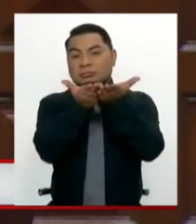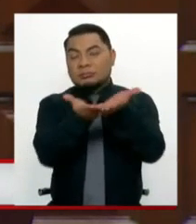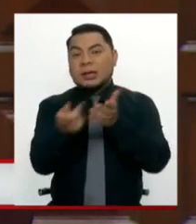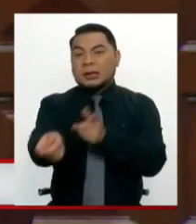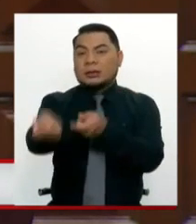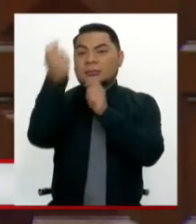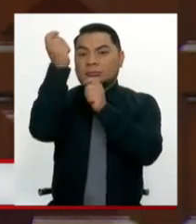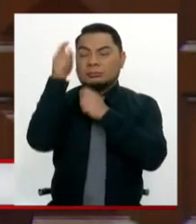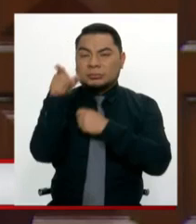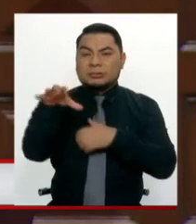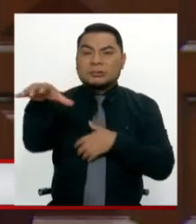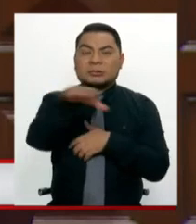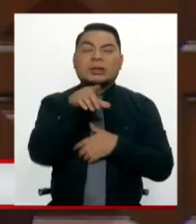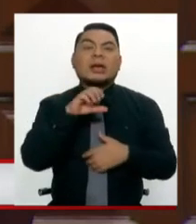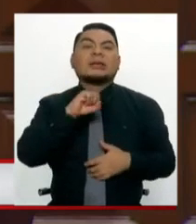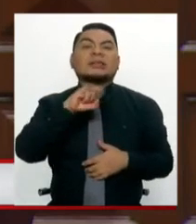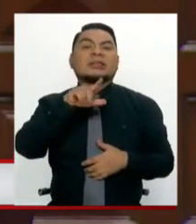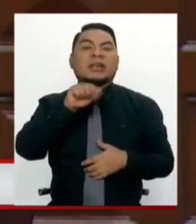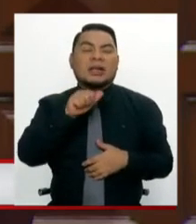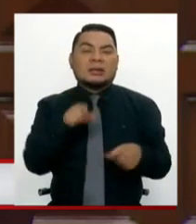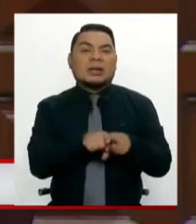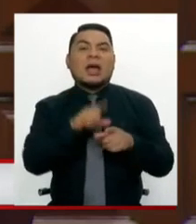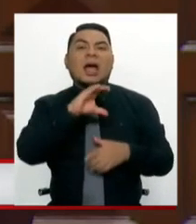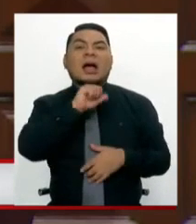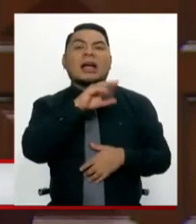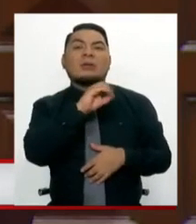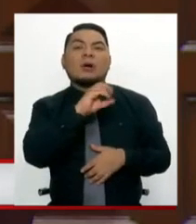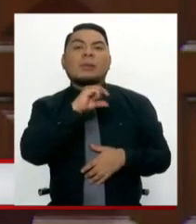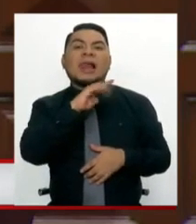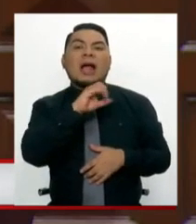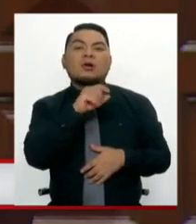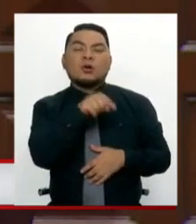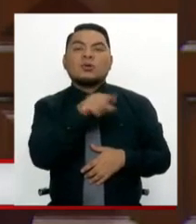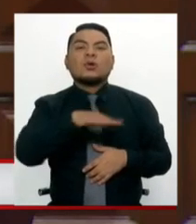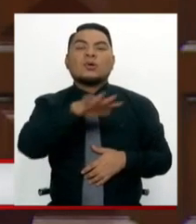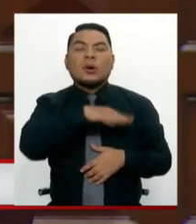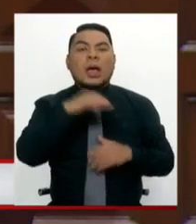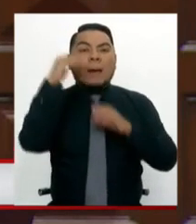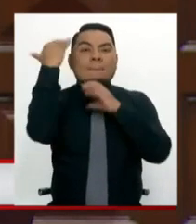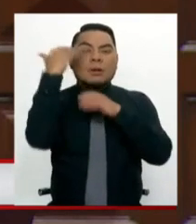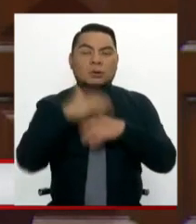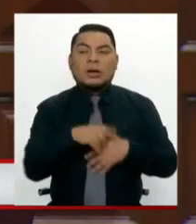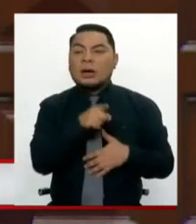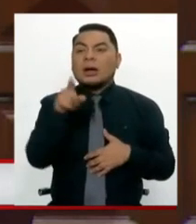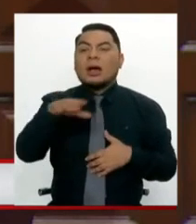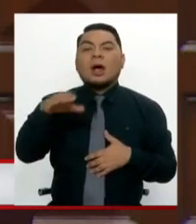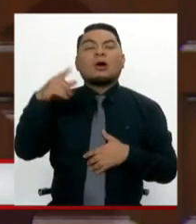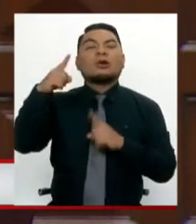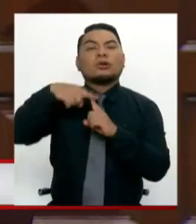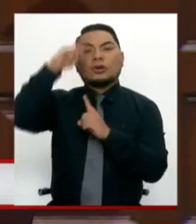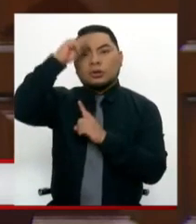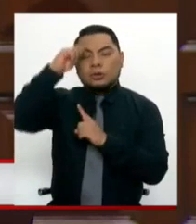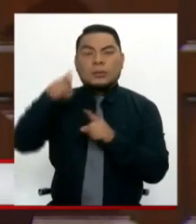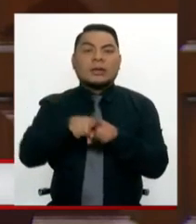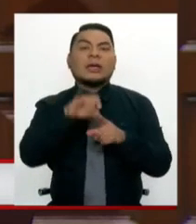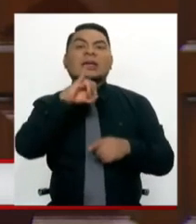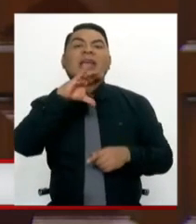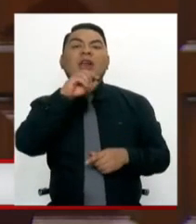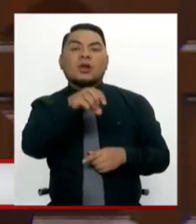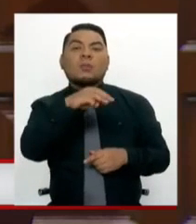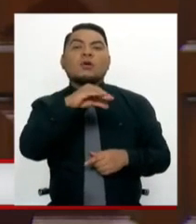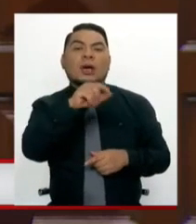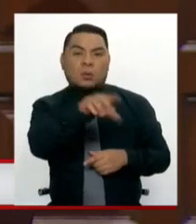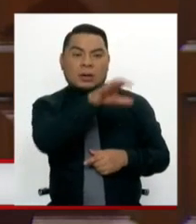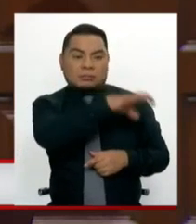pesqueros ubicados en Yacila y Cabo Blanco en la región Piura, Cancas en la región Tumbes e Hilo en la región